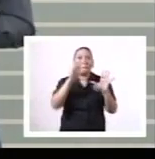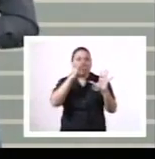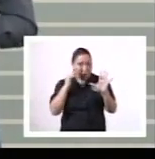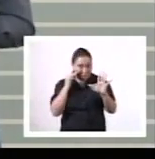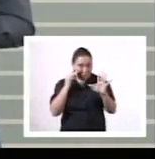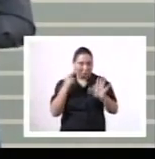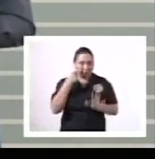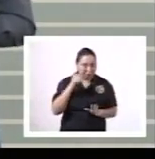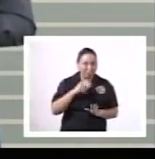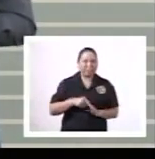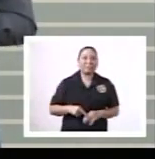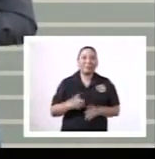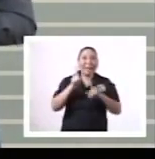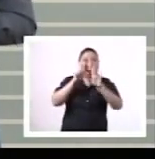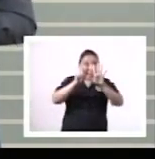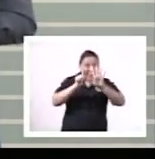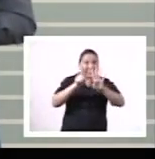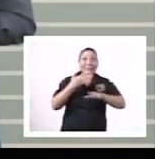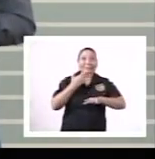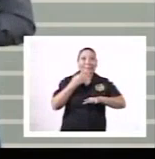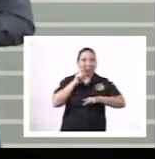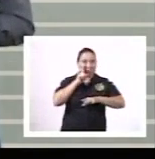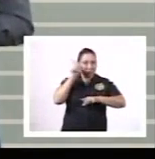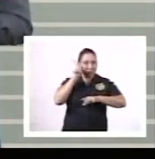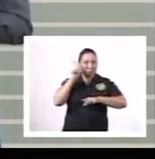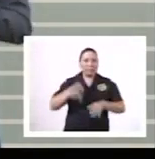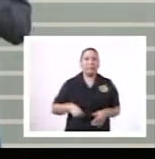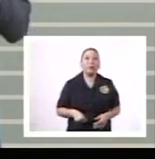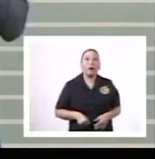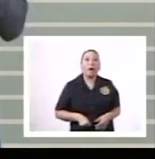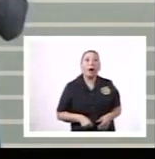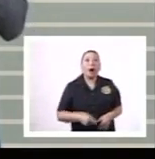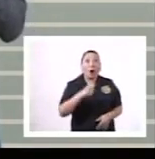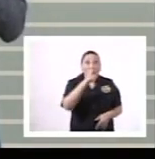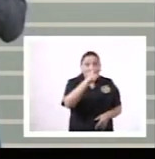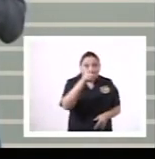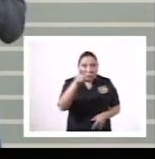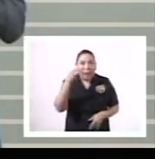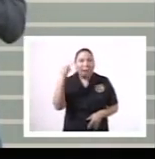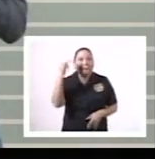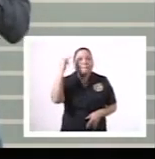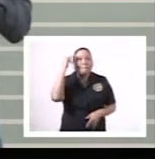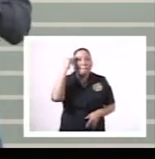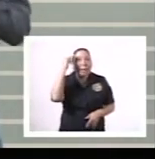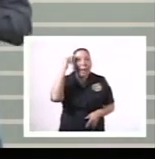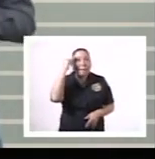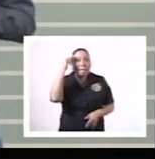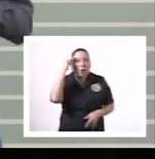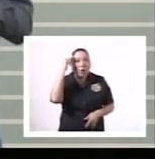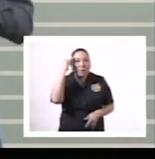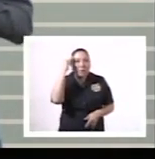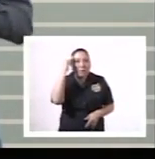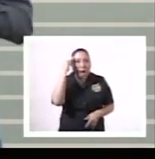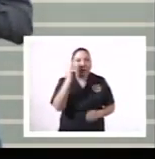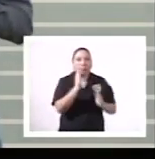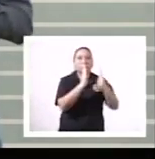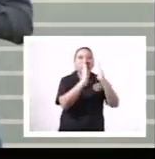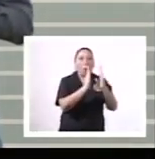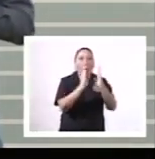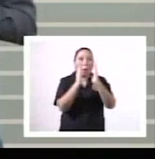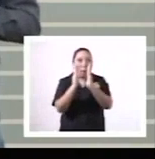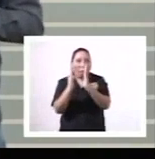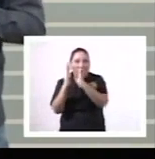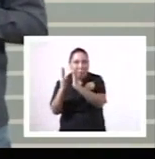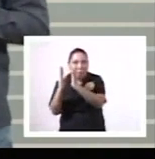Muy bien, vamos a tener esos 6 colores. Uno tiene que memorizar el orden en el que están colocados cada